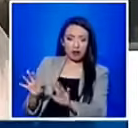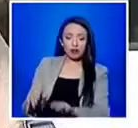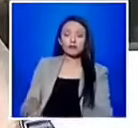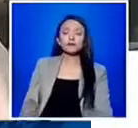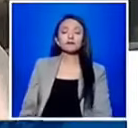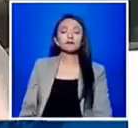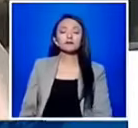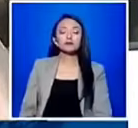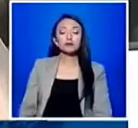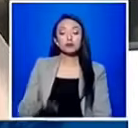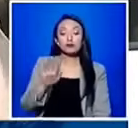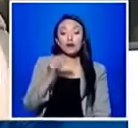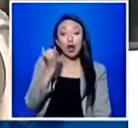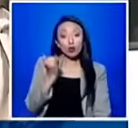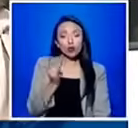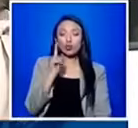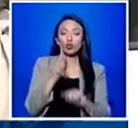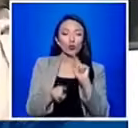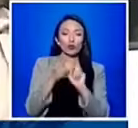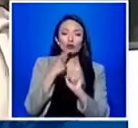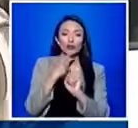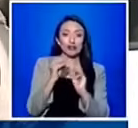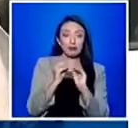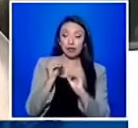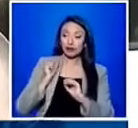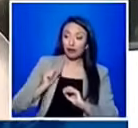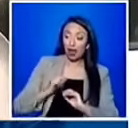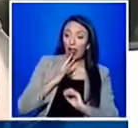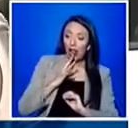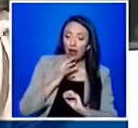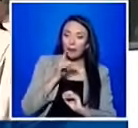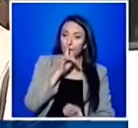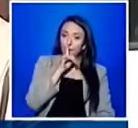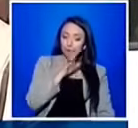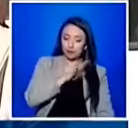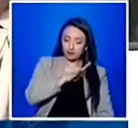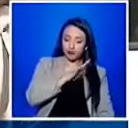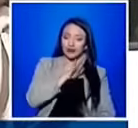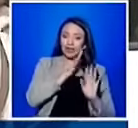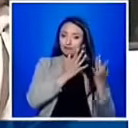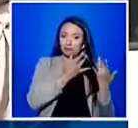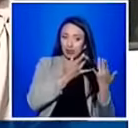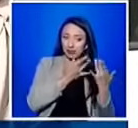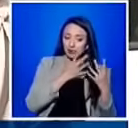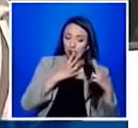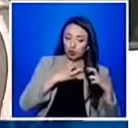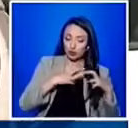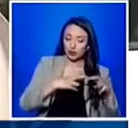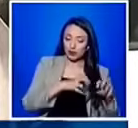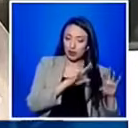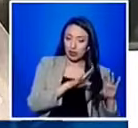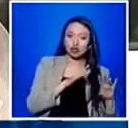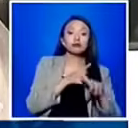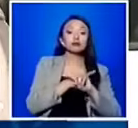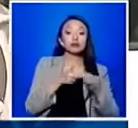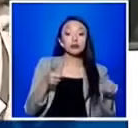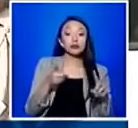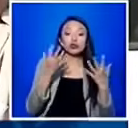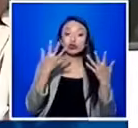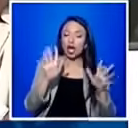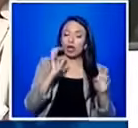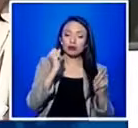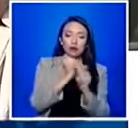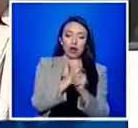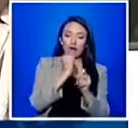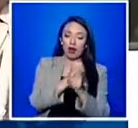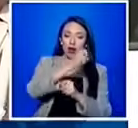tema de la investigación, al momento no puedo esclarecerles los motivos o la motivación por la cual hubo este hecho de sangre. Sin embargo, ya nos encontramos activados